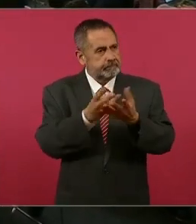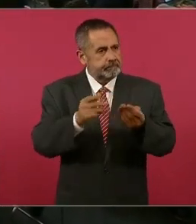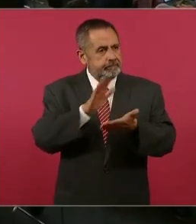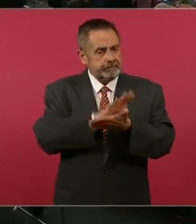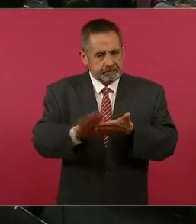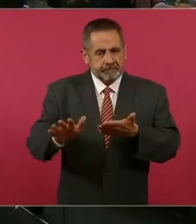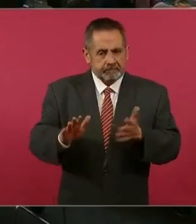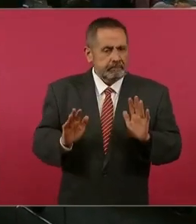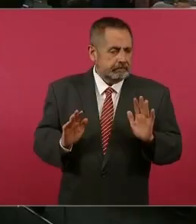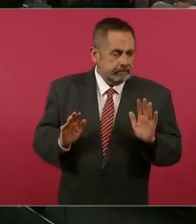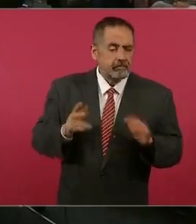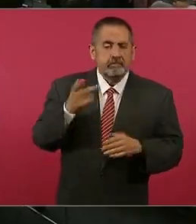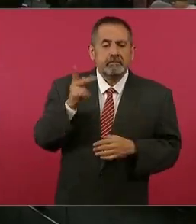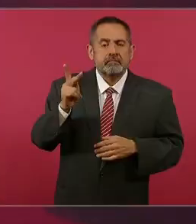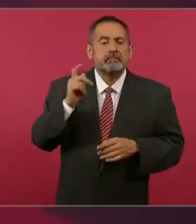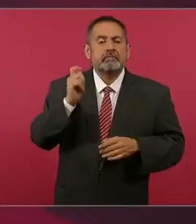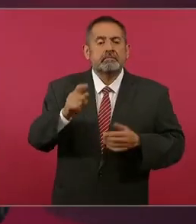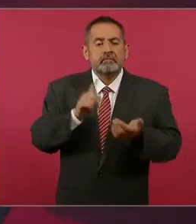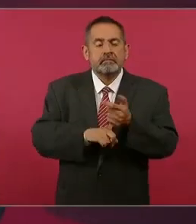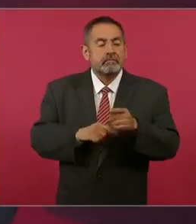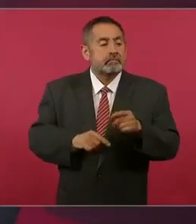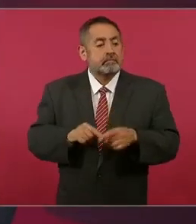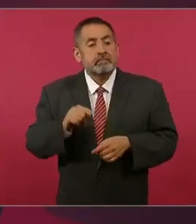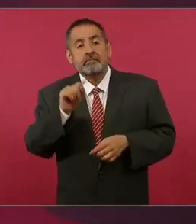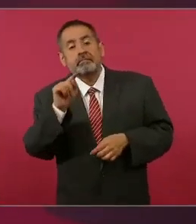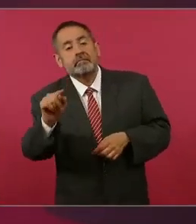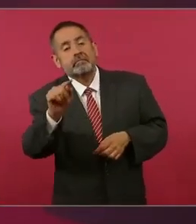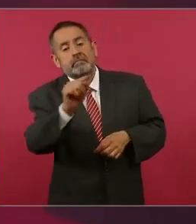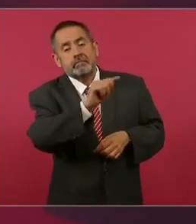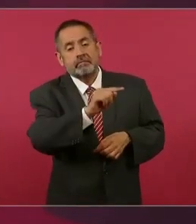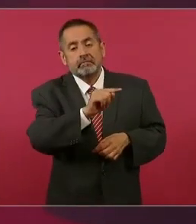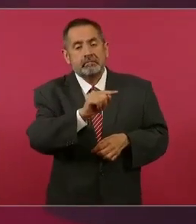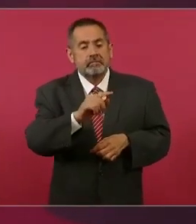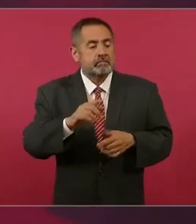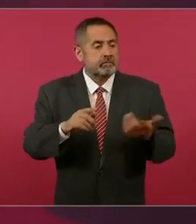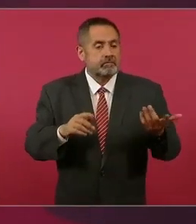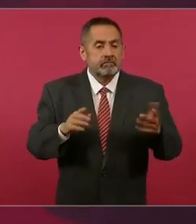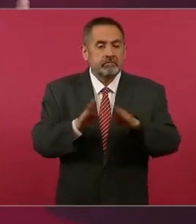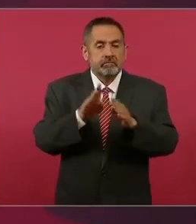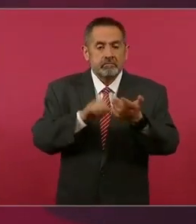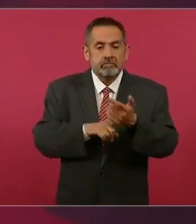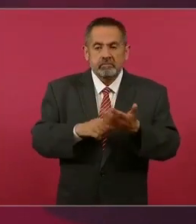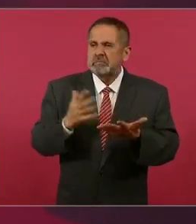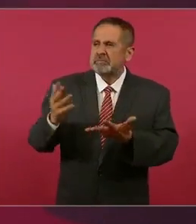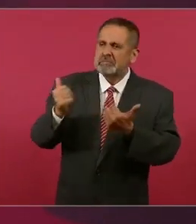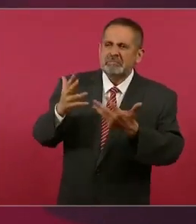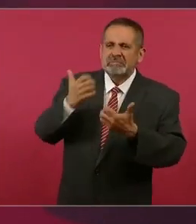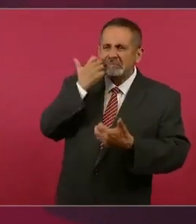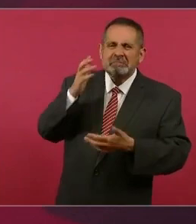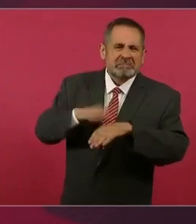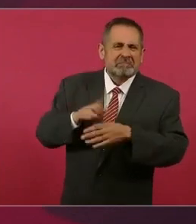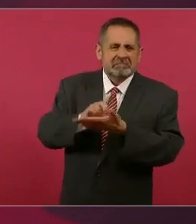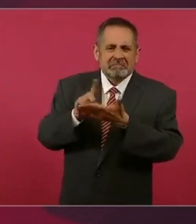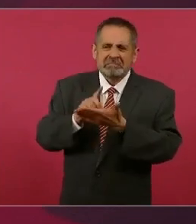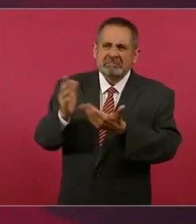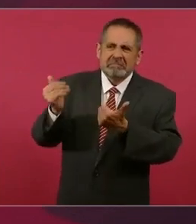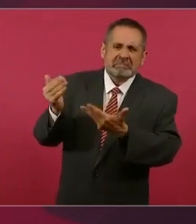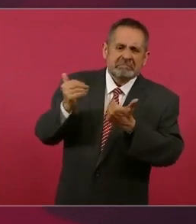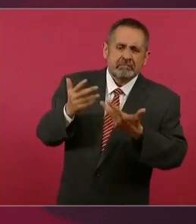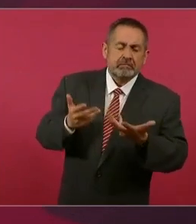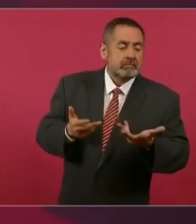Pero ¿qué está pasando con quienes demandan droga?